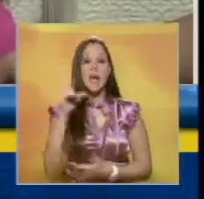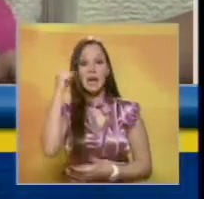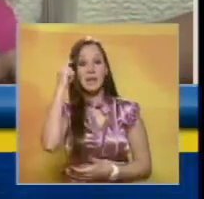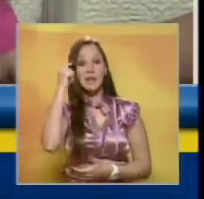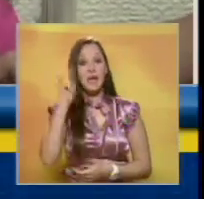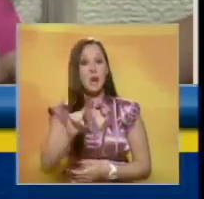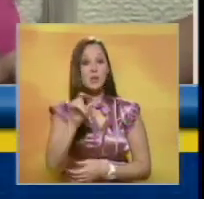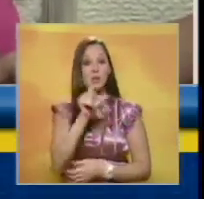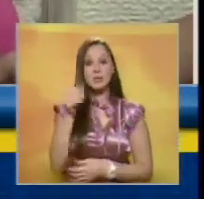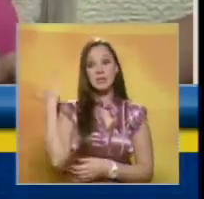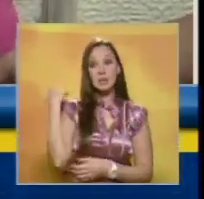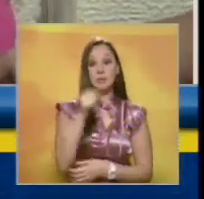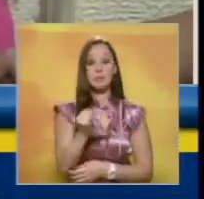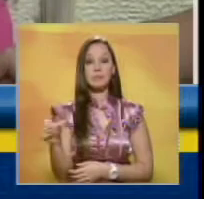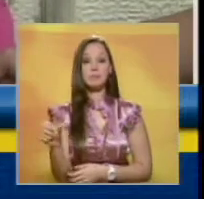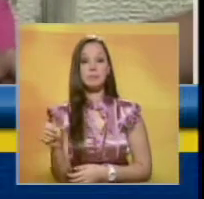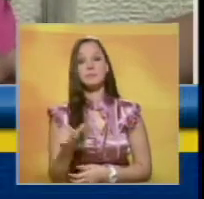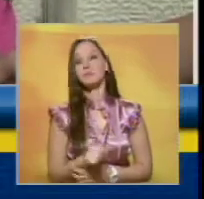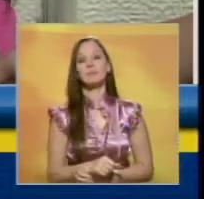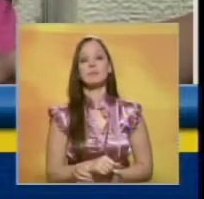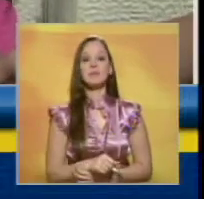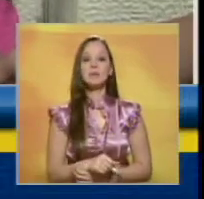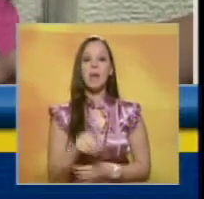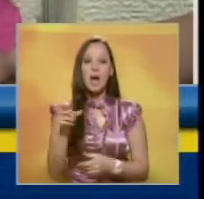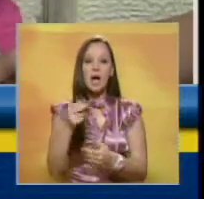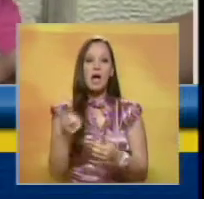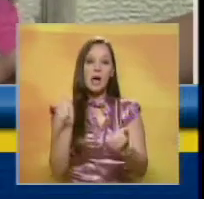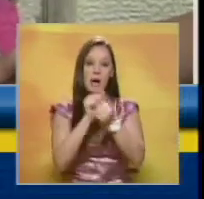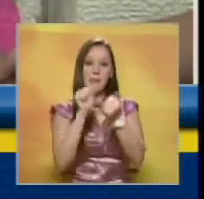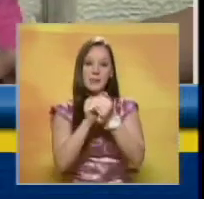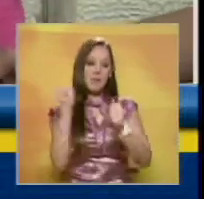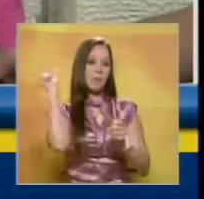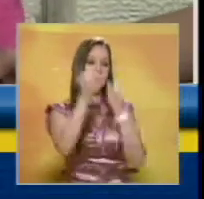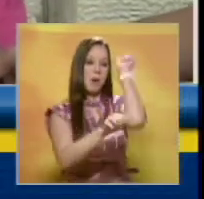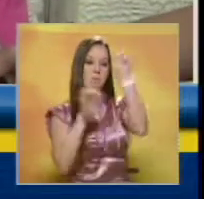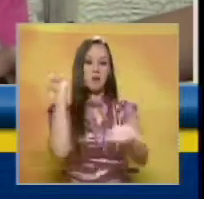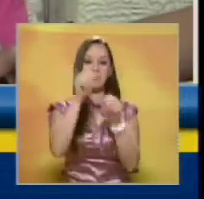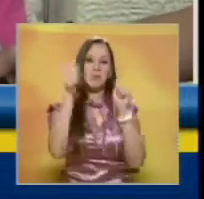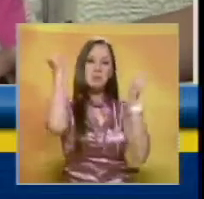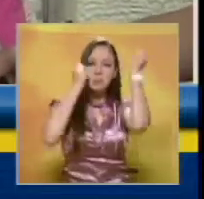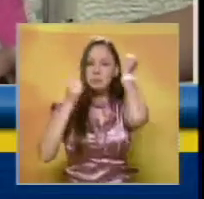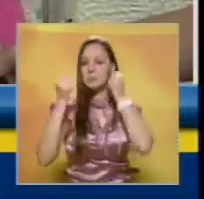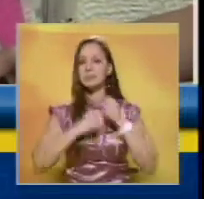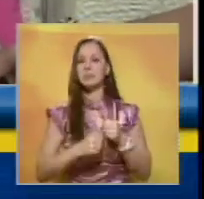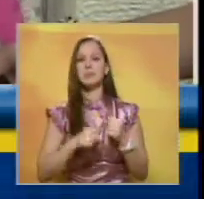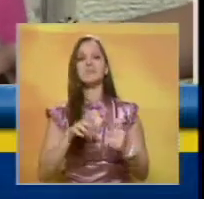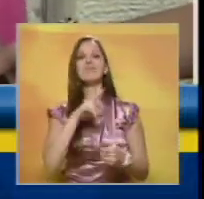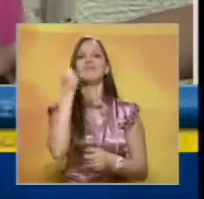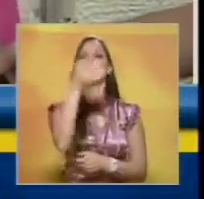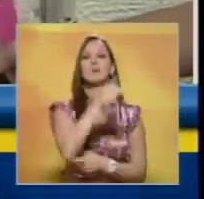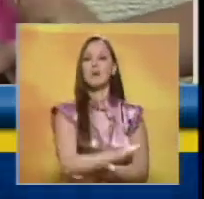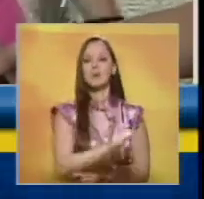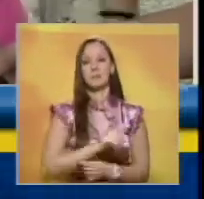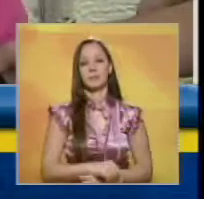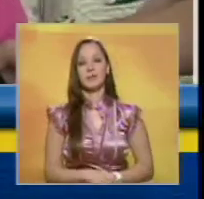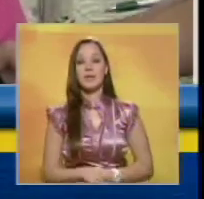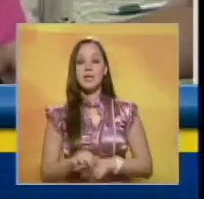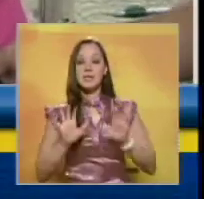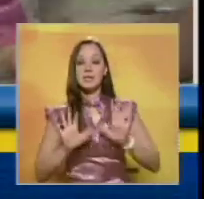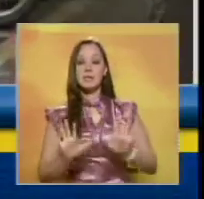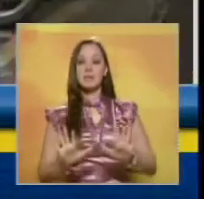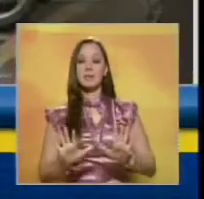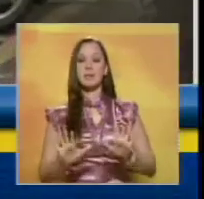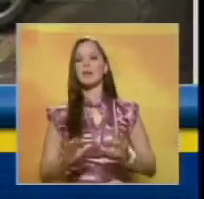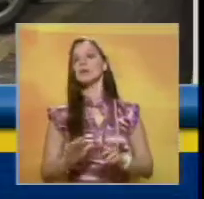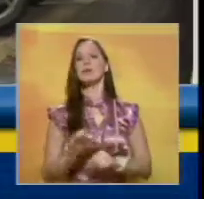de la semana pasada mataron a un chico ahí a pedrada, que tampoco tenía problemas. La cifra de 59 ingresos a la